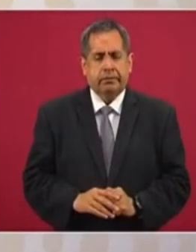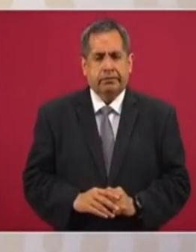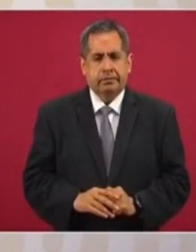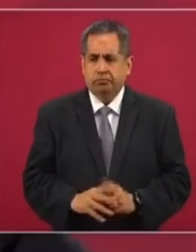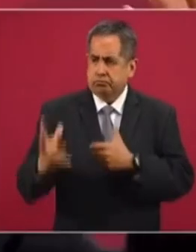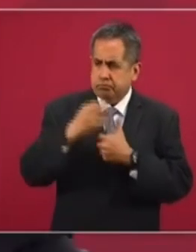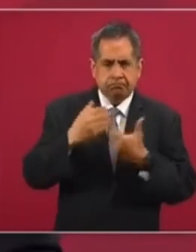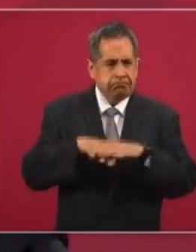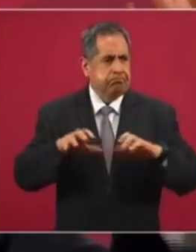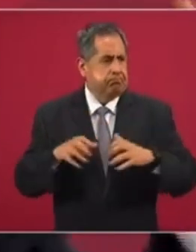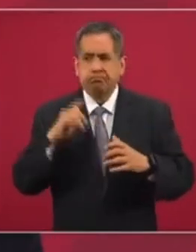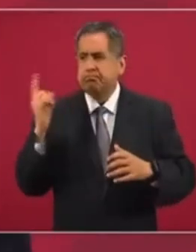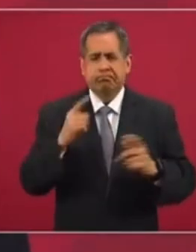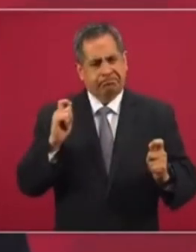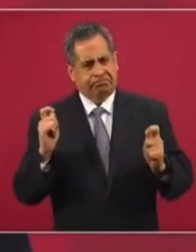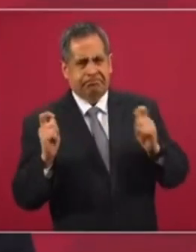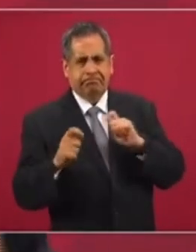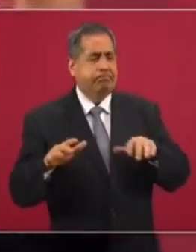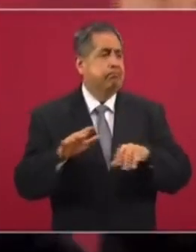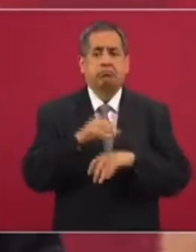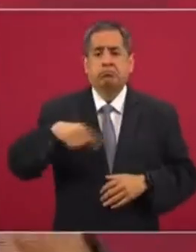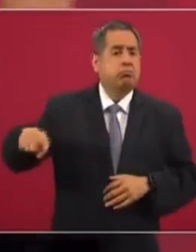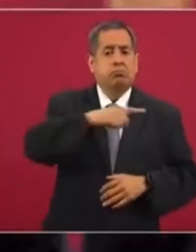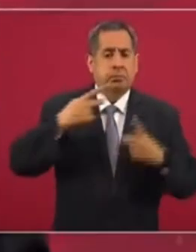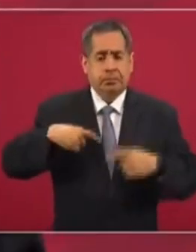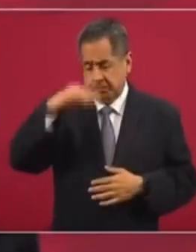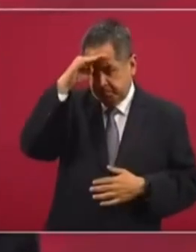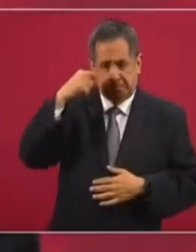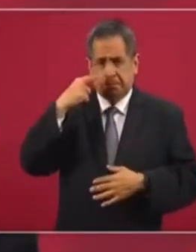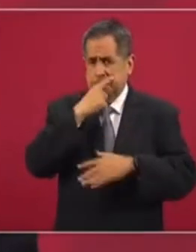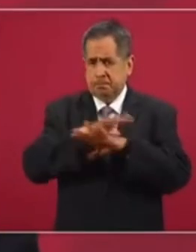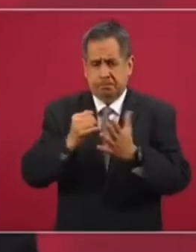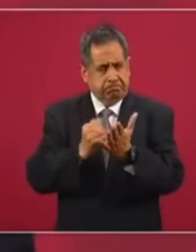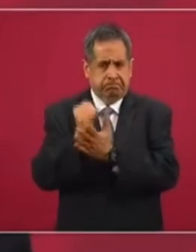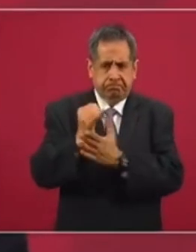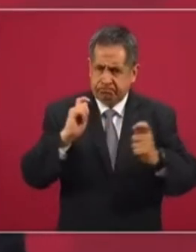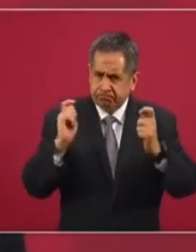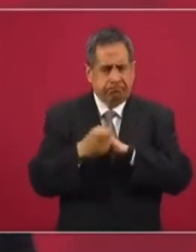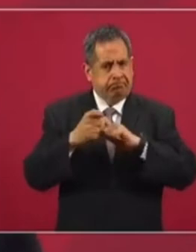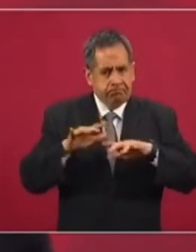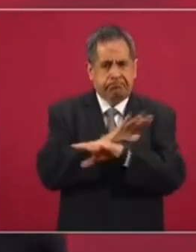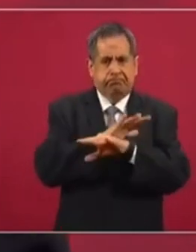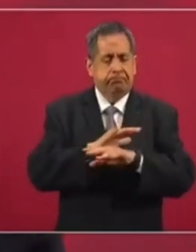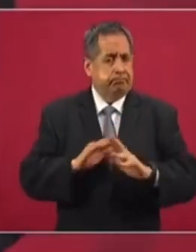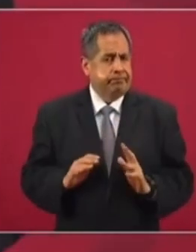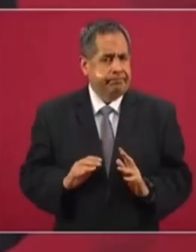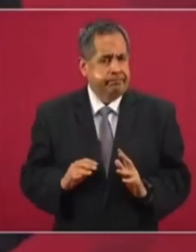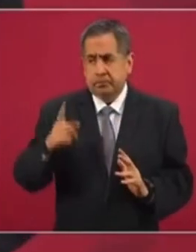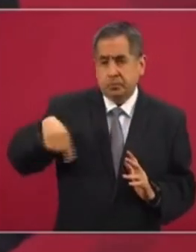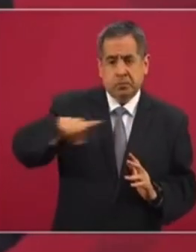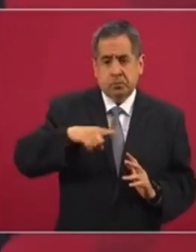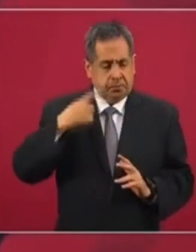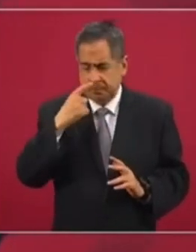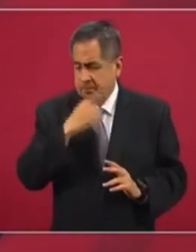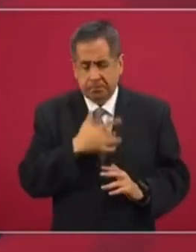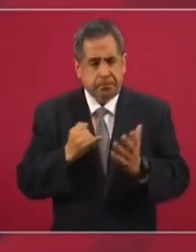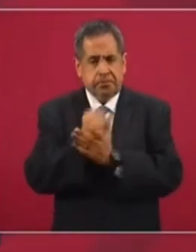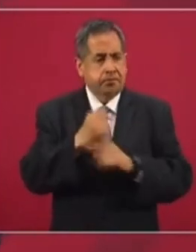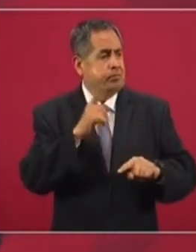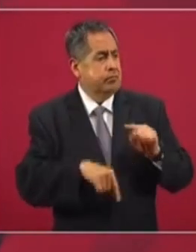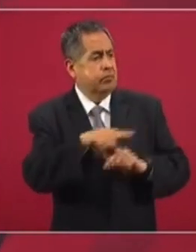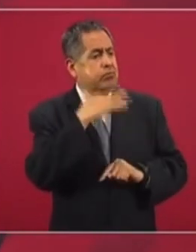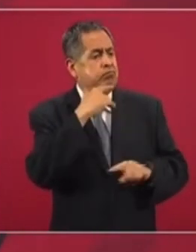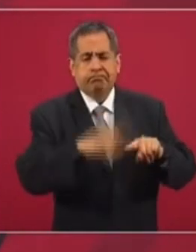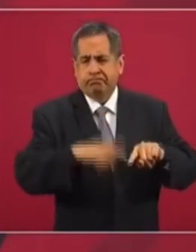es una transformación de todo un pueblo que ha decidido llevar a cabo una transformación del ser y lo desterrar la corrupción